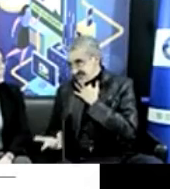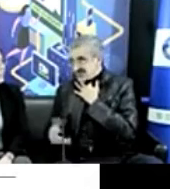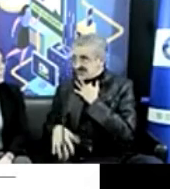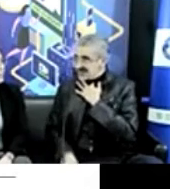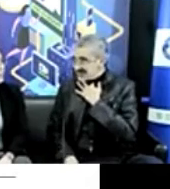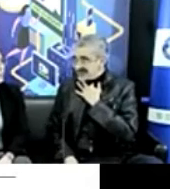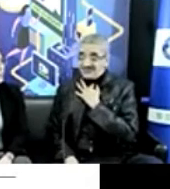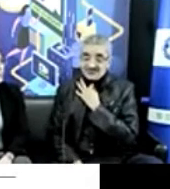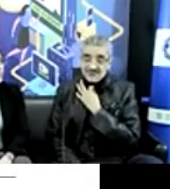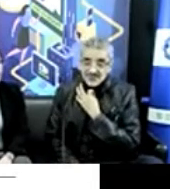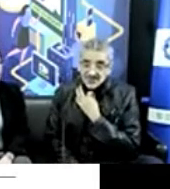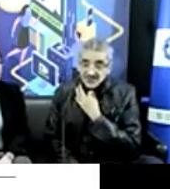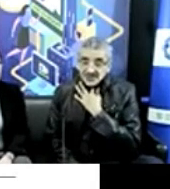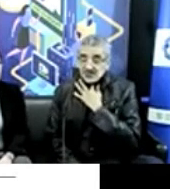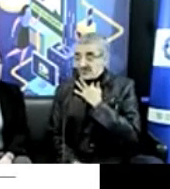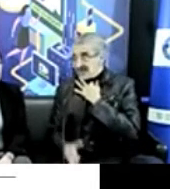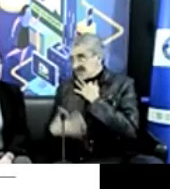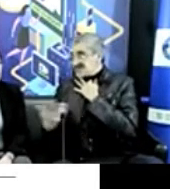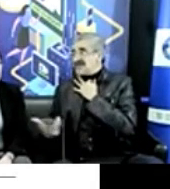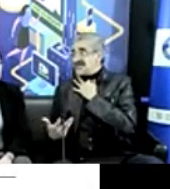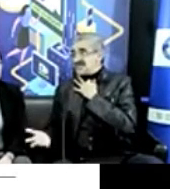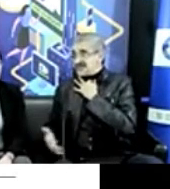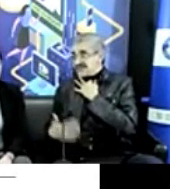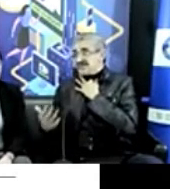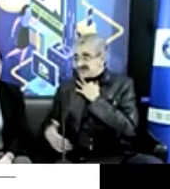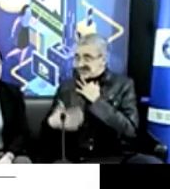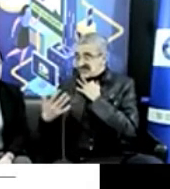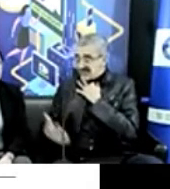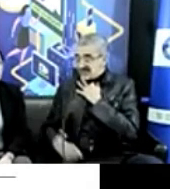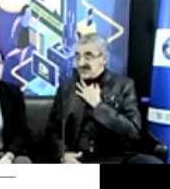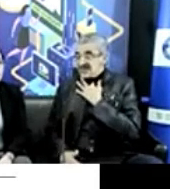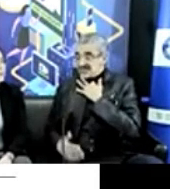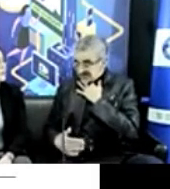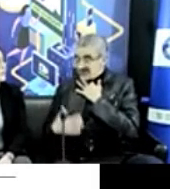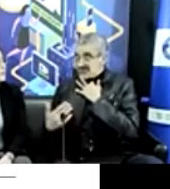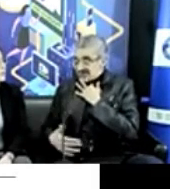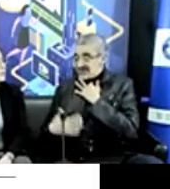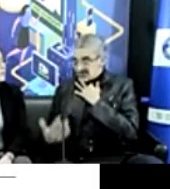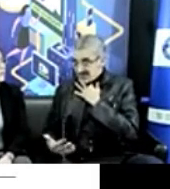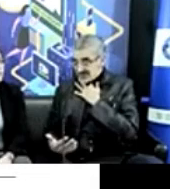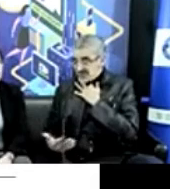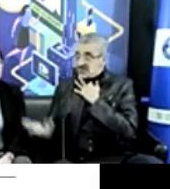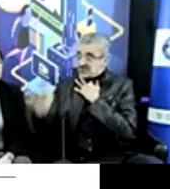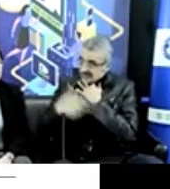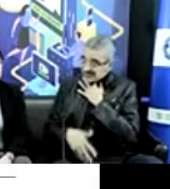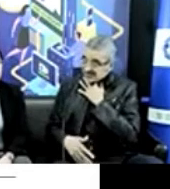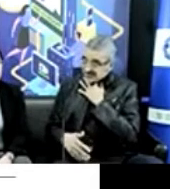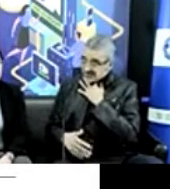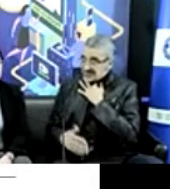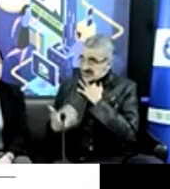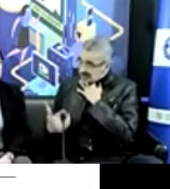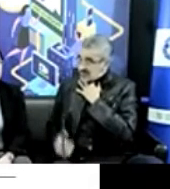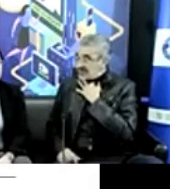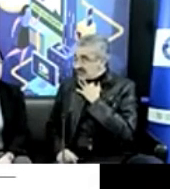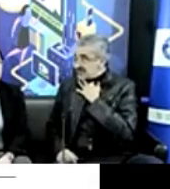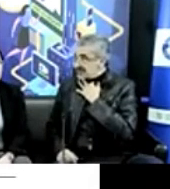si funcionan o no. La autoeficacia que ya expliqué, ¿no? Estarle haciendo notar al usuario los beneficios